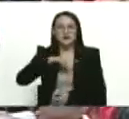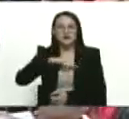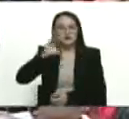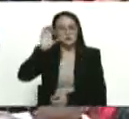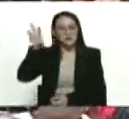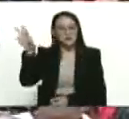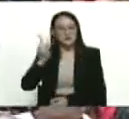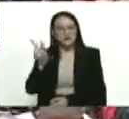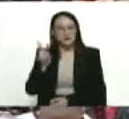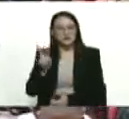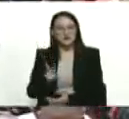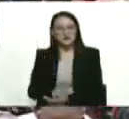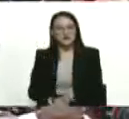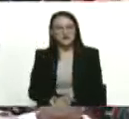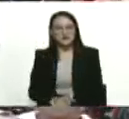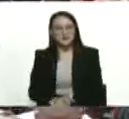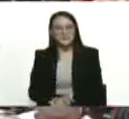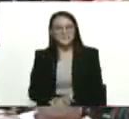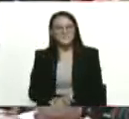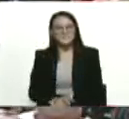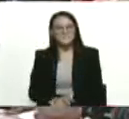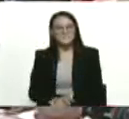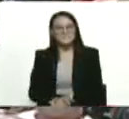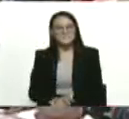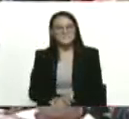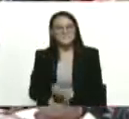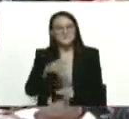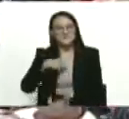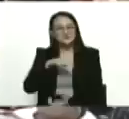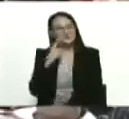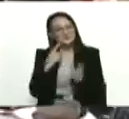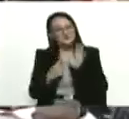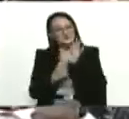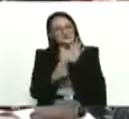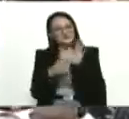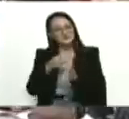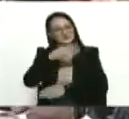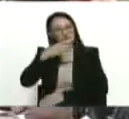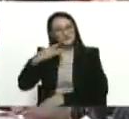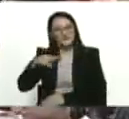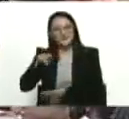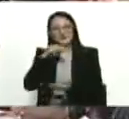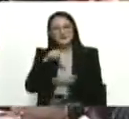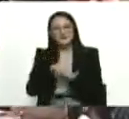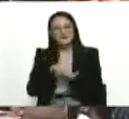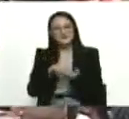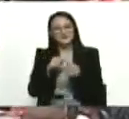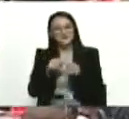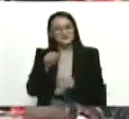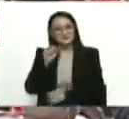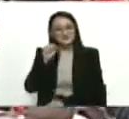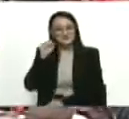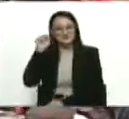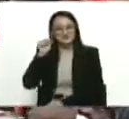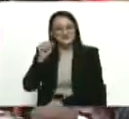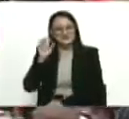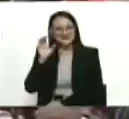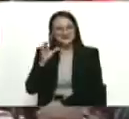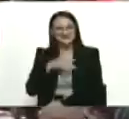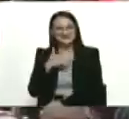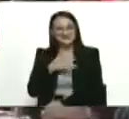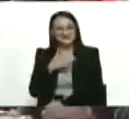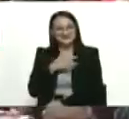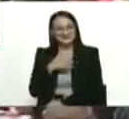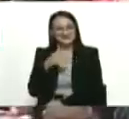Venezuela. Nuestra presencia acá es sentir el tricolor nacional, es sentir viva la patria, es sentir el legado